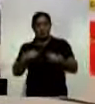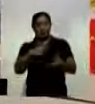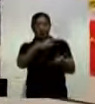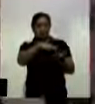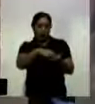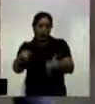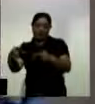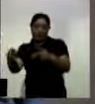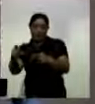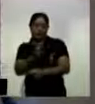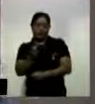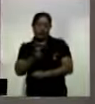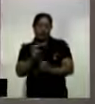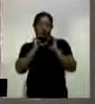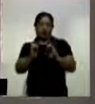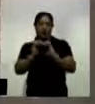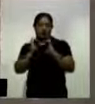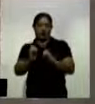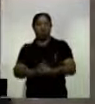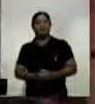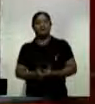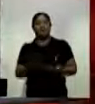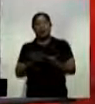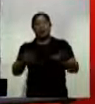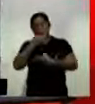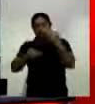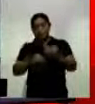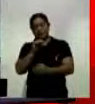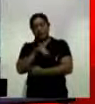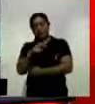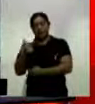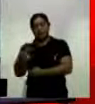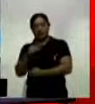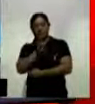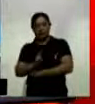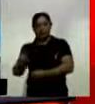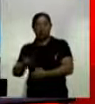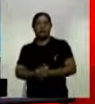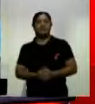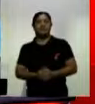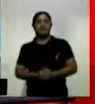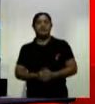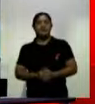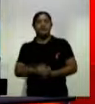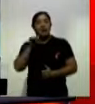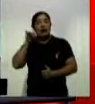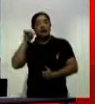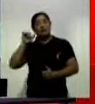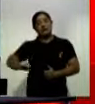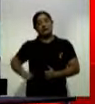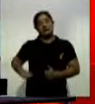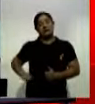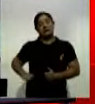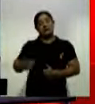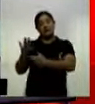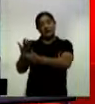de Belén Rodríguez y Marian Gómez, Ahora Noticias. Y al corte de ayer domingo, la Secretaría de Salud del Estado